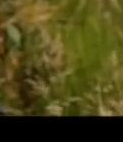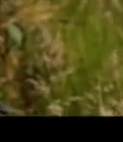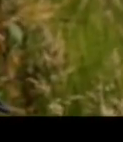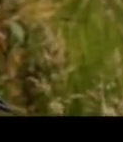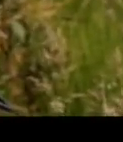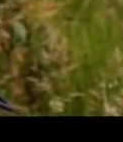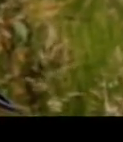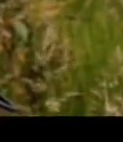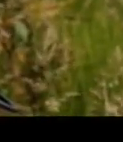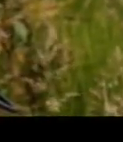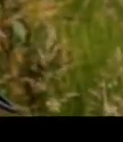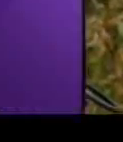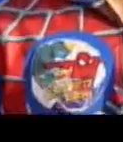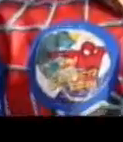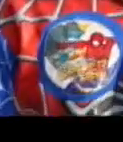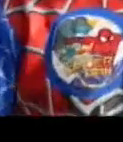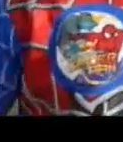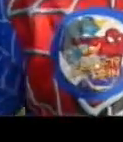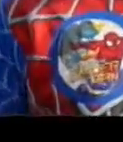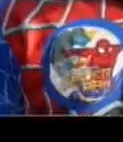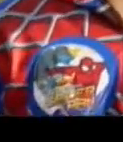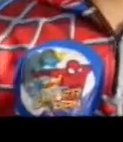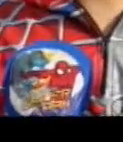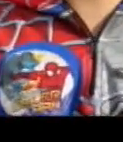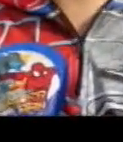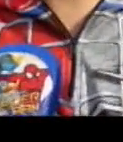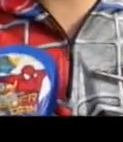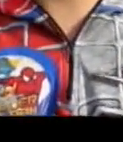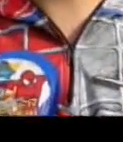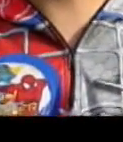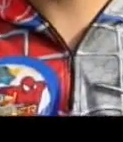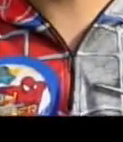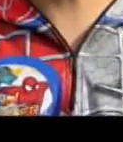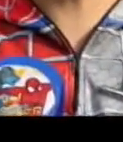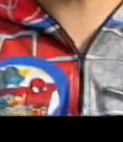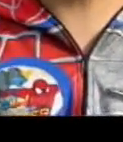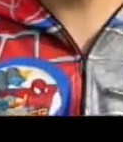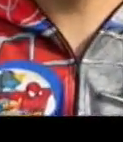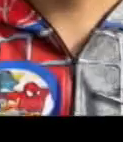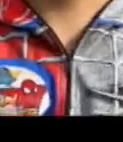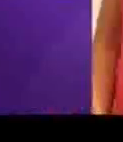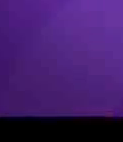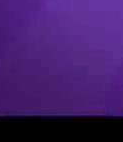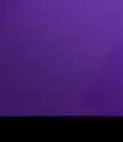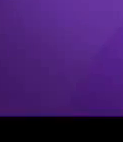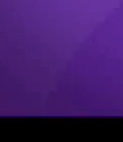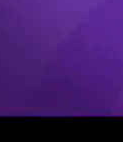importante del año porque es el Día del Niño. ¡Feliz día a todos los niños del Ecuador y del mundo!